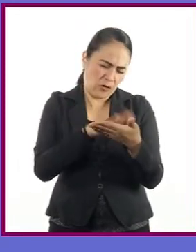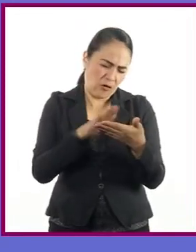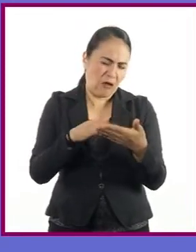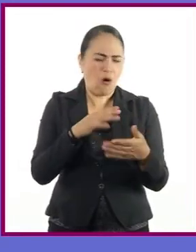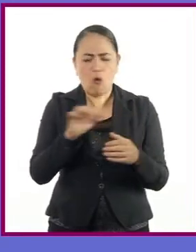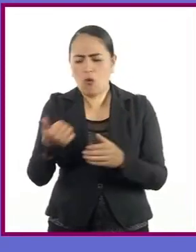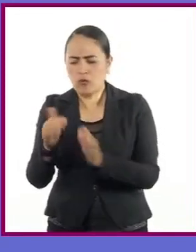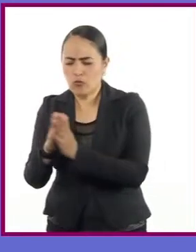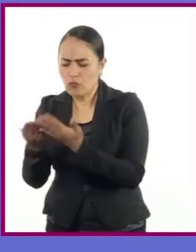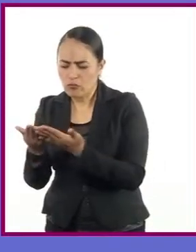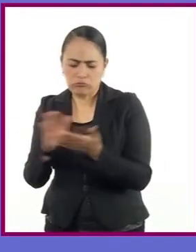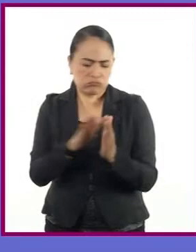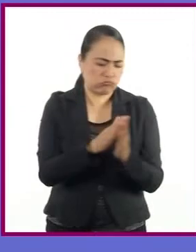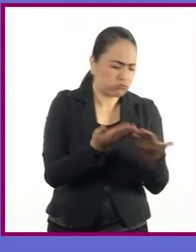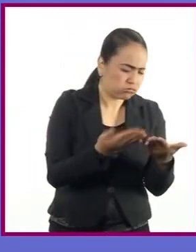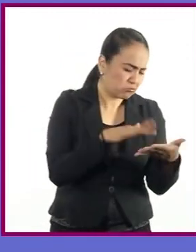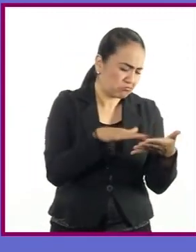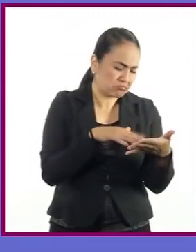lo que tratan.